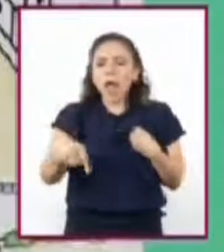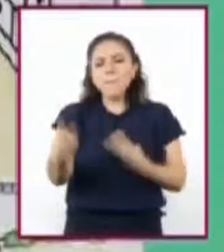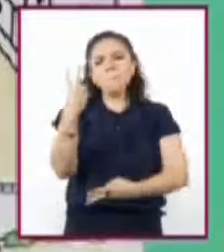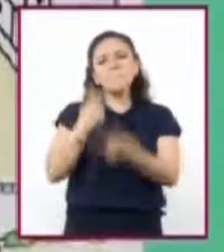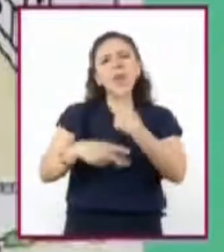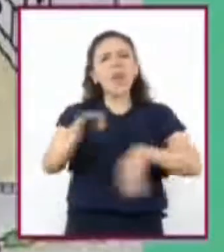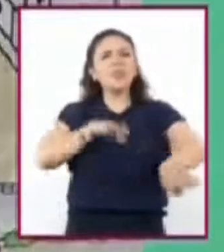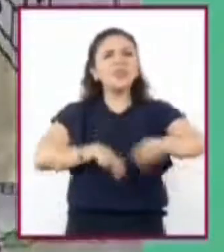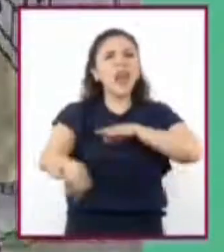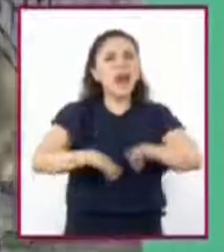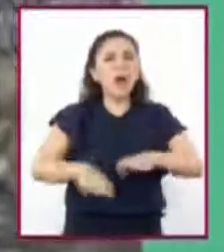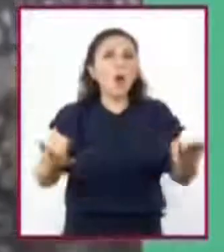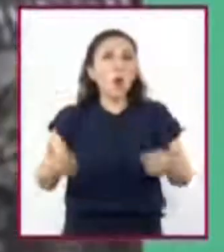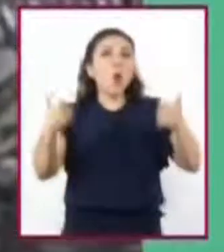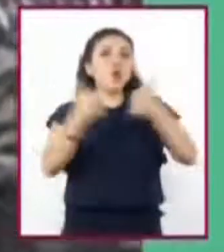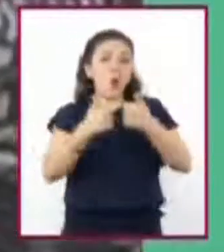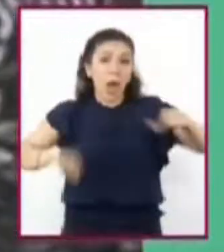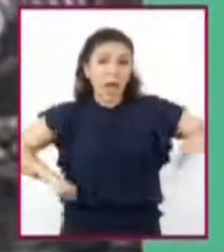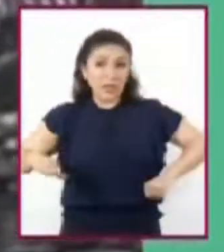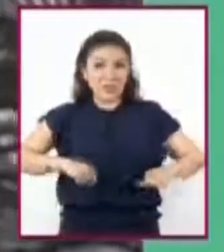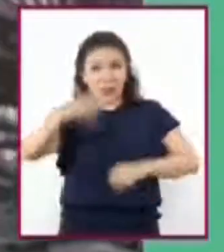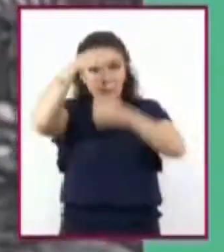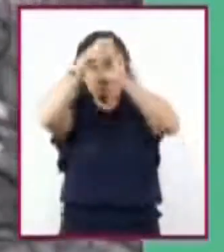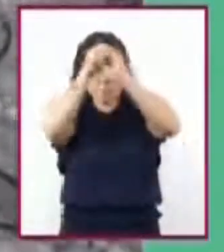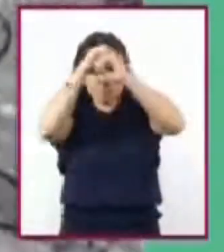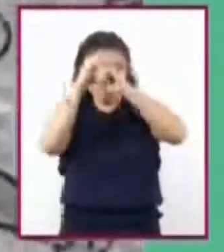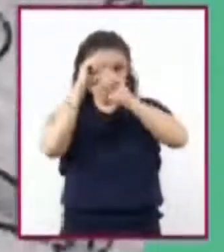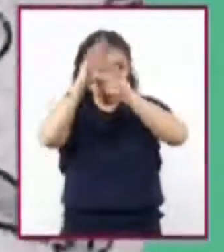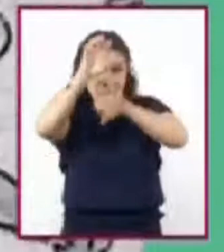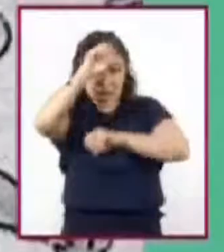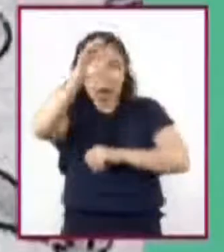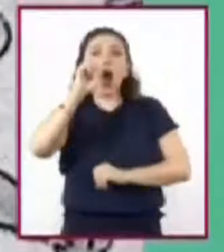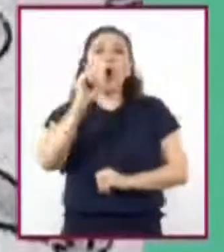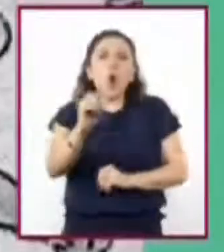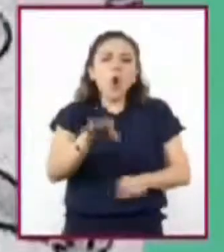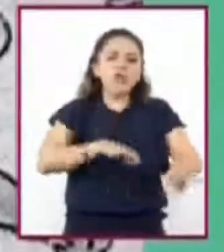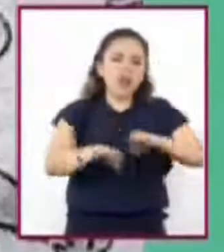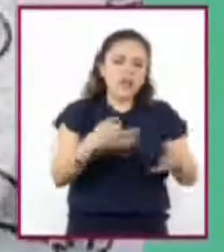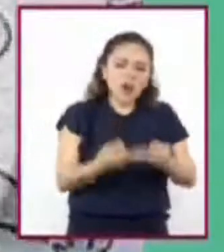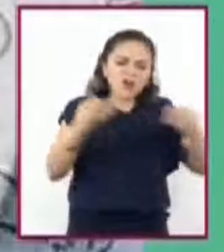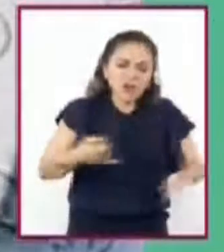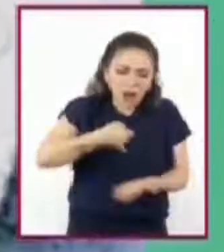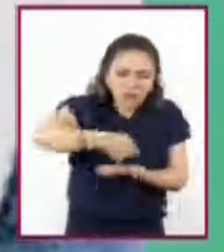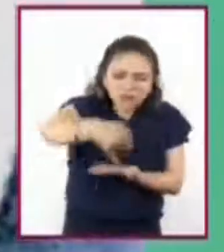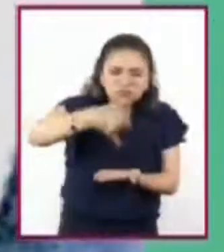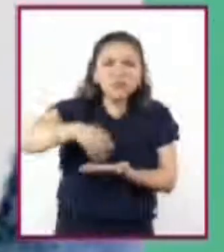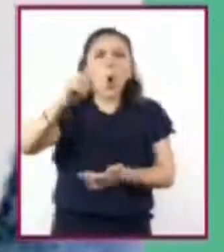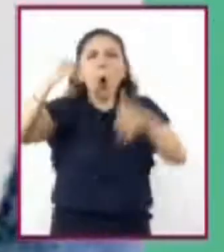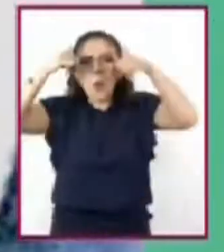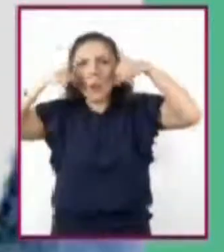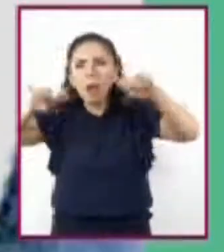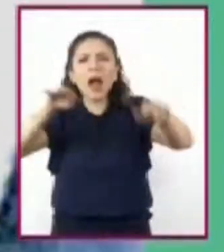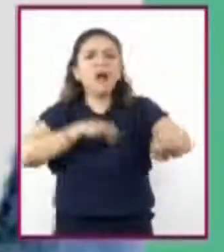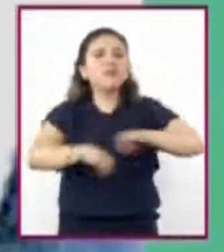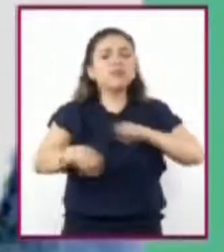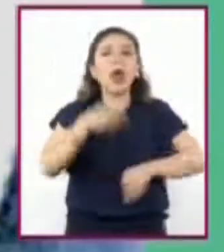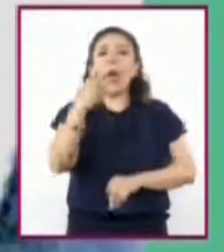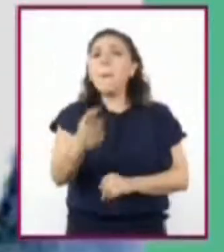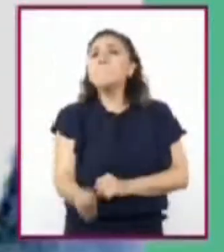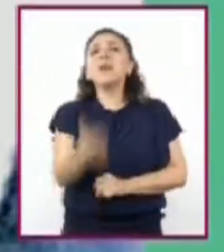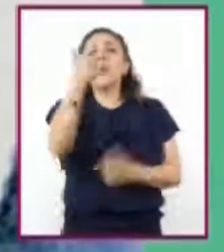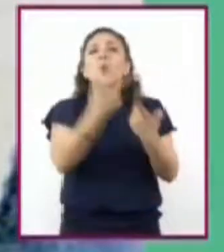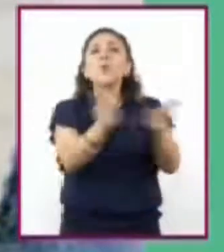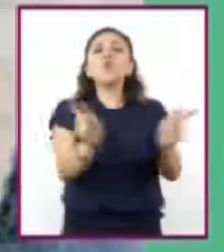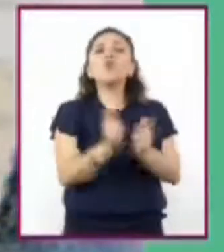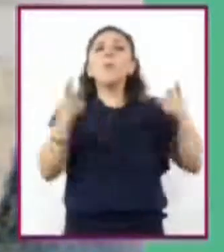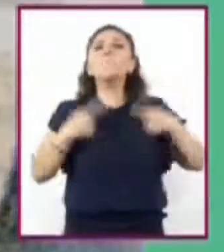allí, sea a través de la actividad minera o sea a través de la actividad agrícola, de la actividad ganadera. Son los primeros núcleos de población,